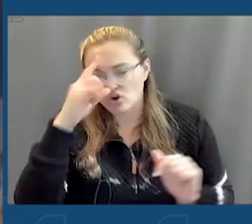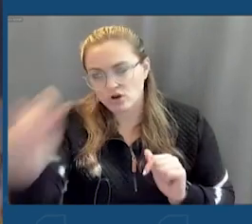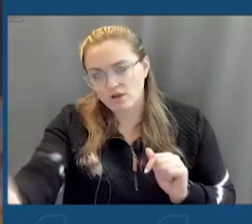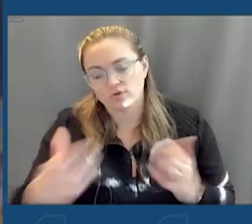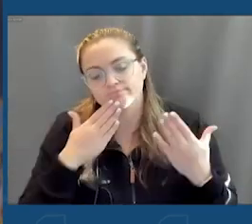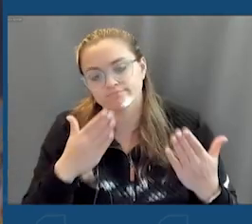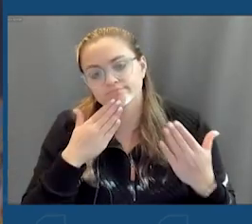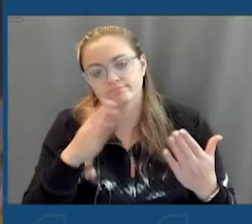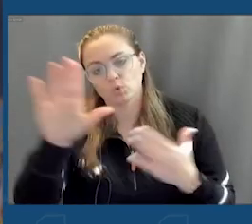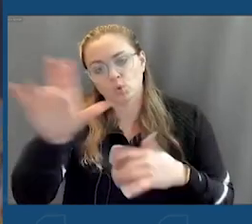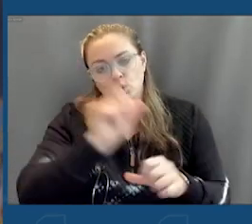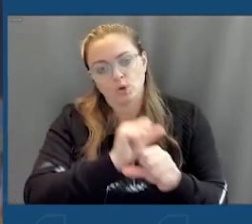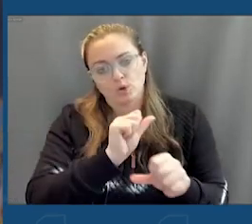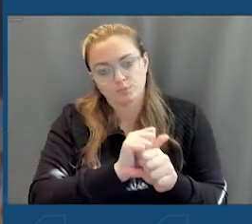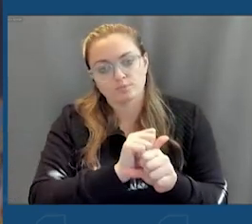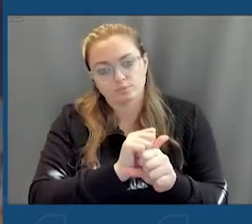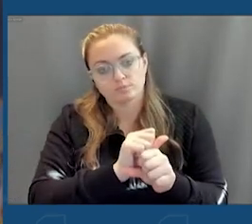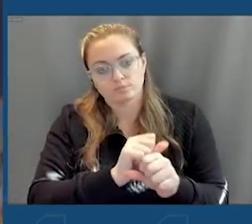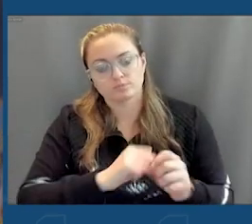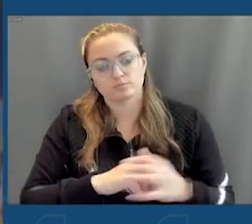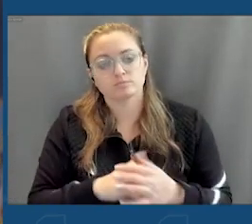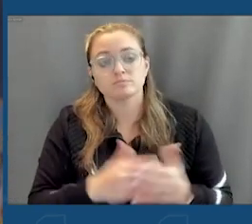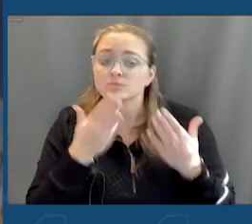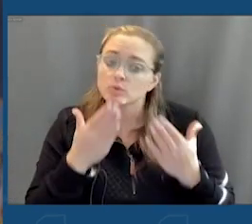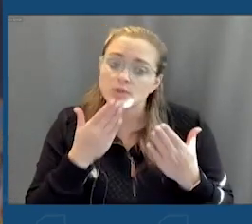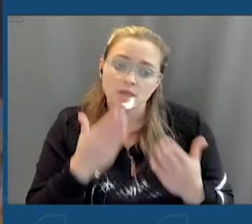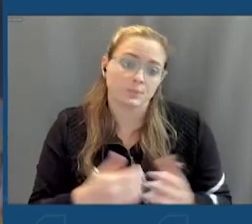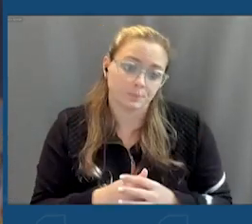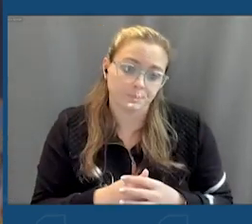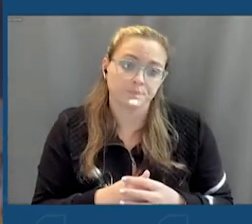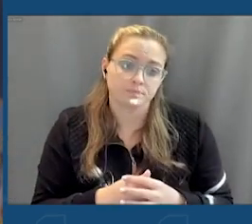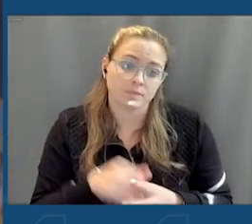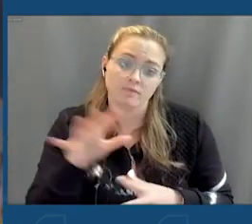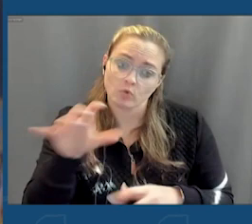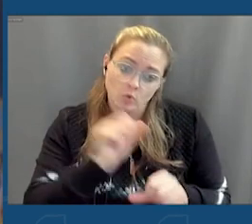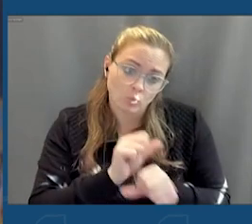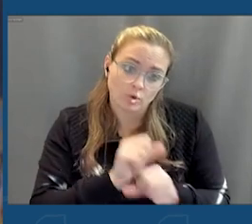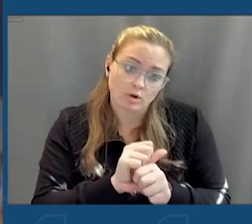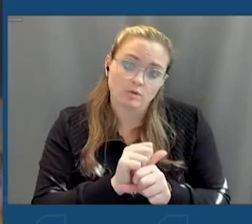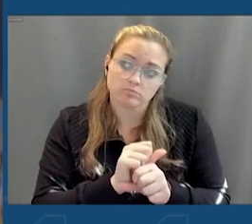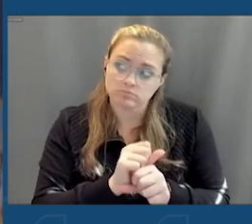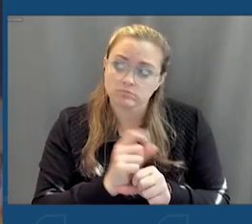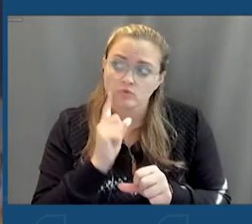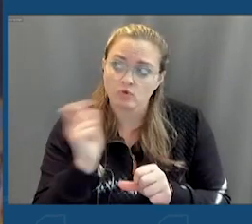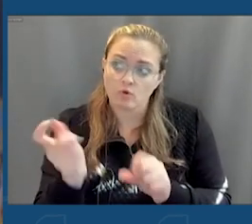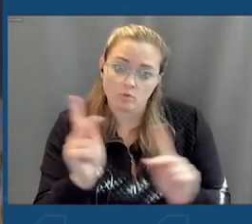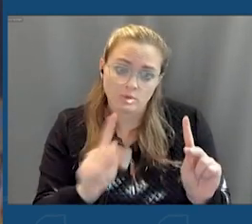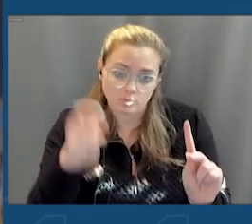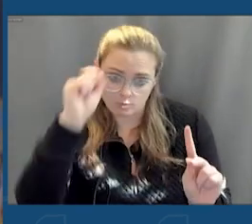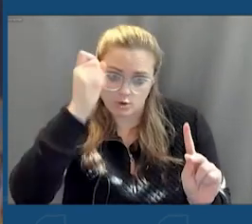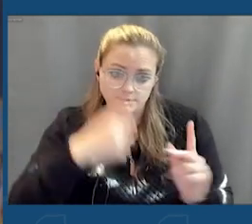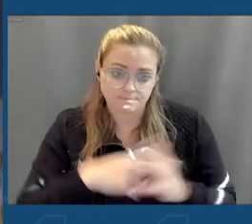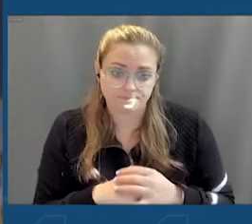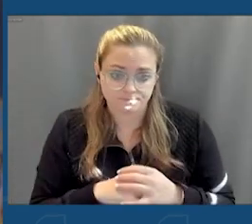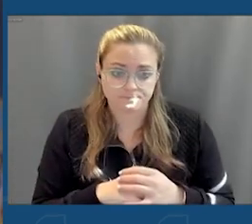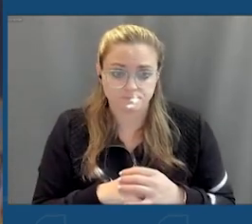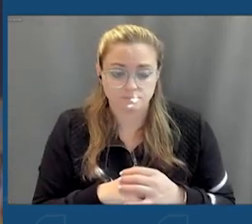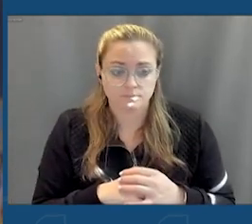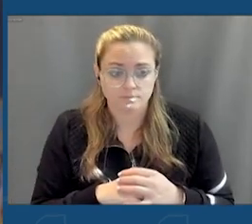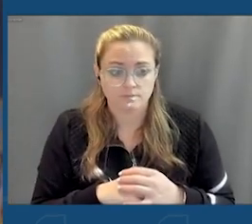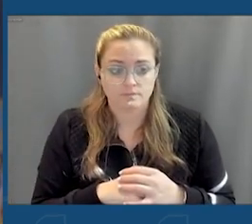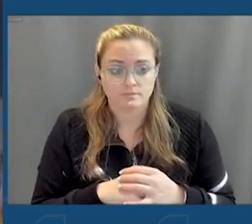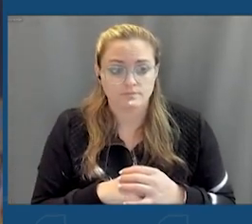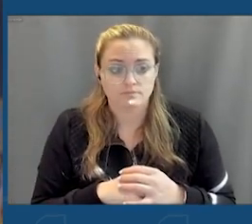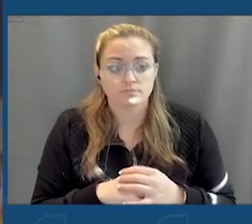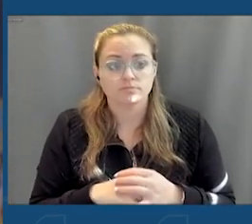to the work that you're doing. So thank you very much for your work on behalf of the people of the Bronx. Rápidamente en español,